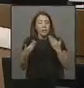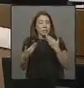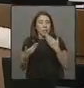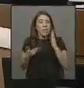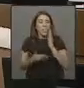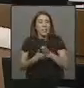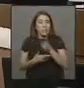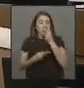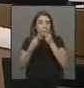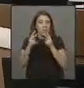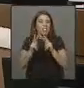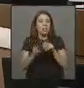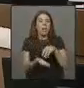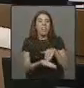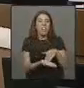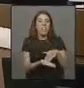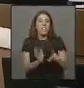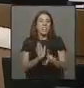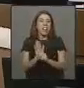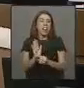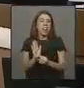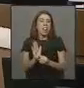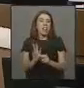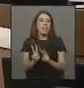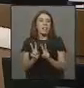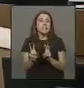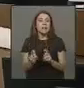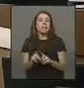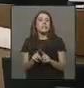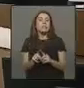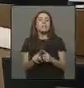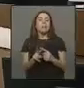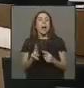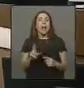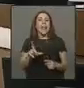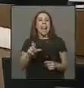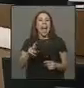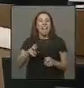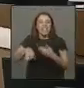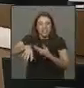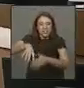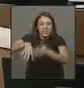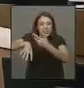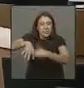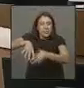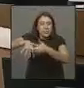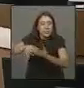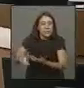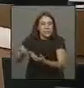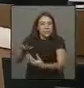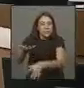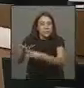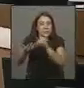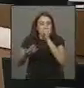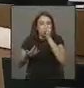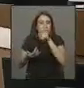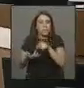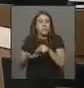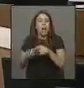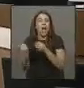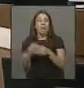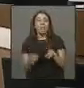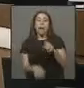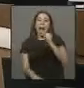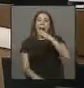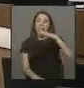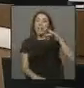las debilidades de nuestra legislación en materia de relaves abandonados. Y ahí quiero también hacer mucho énfasis porque ustedes saben que la región de